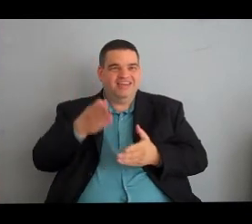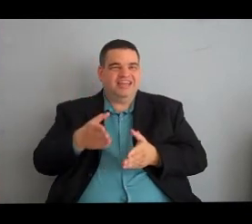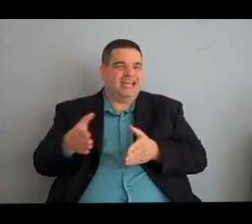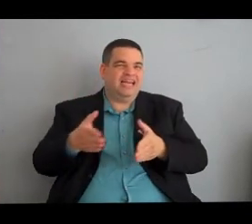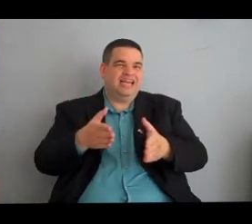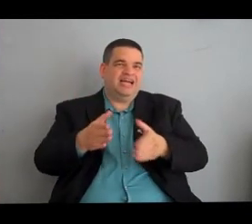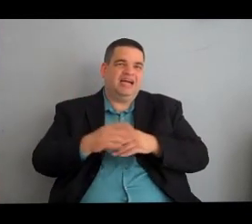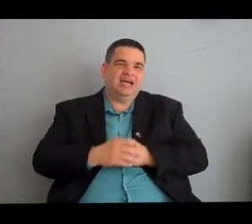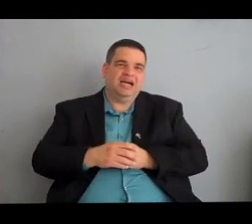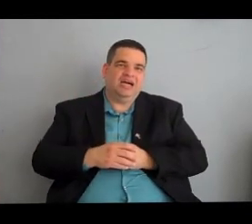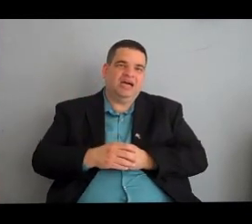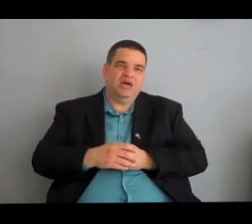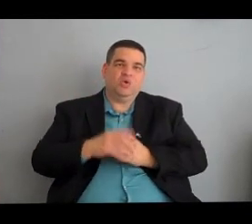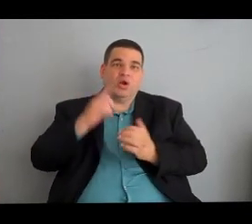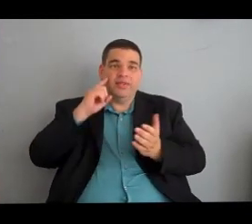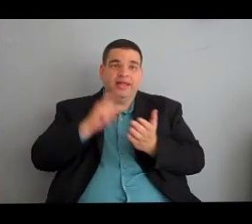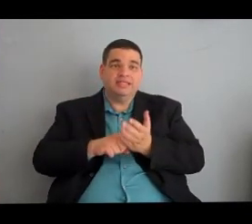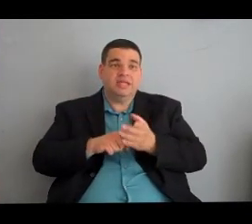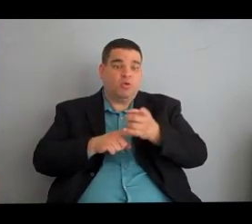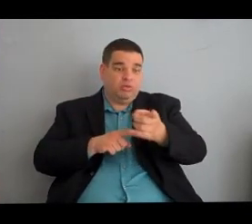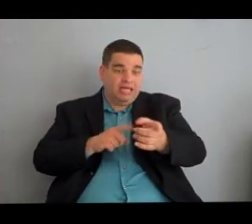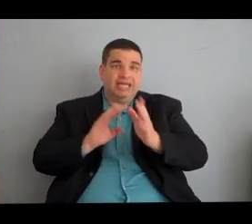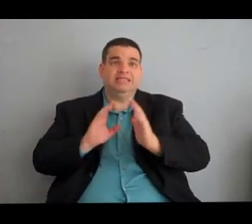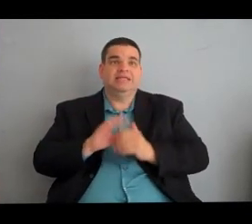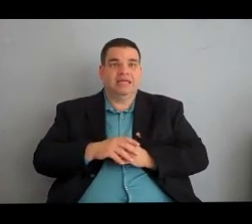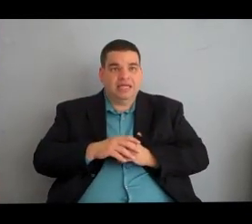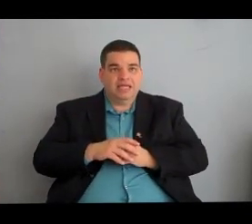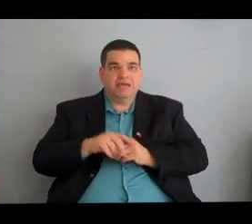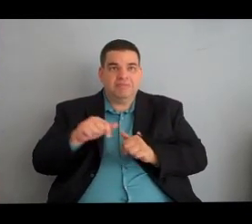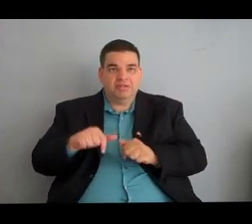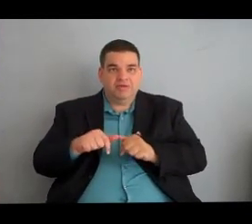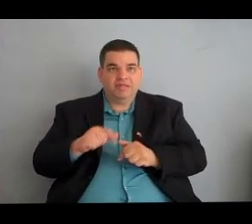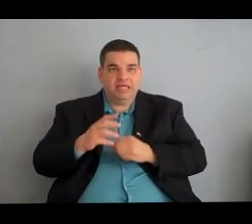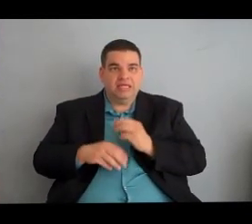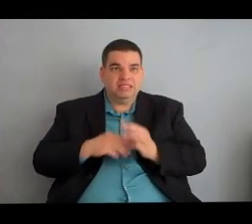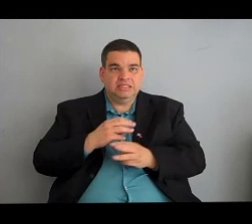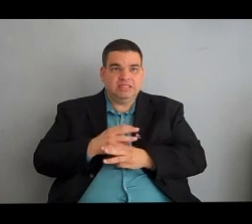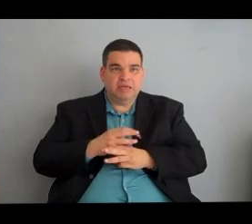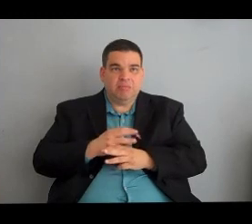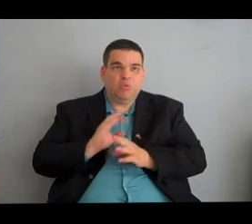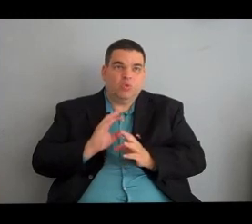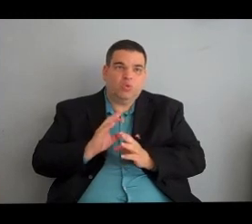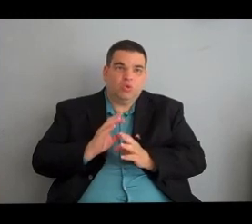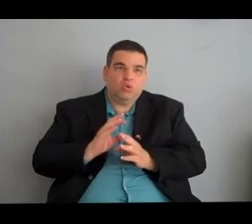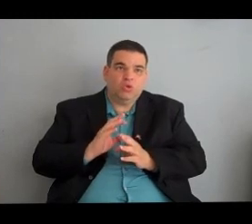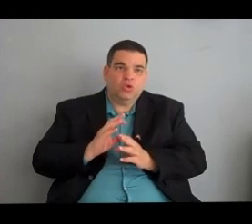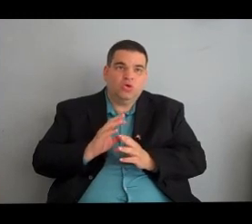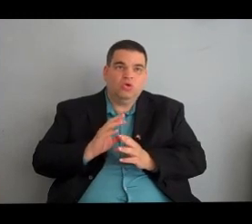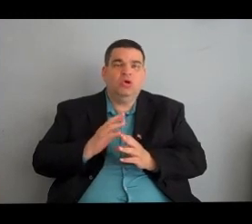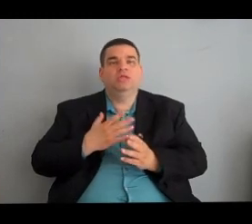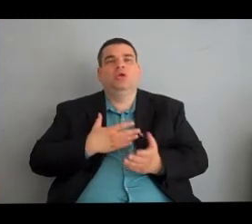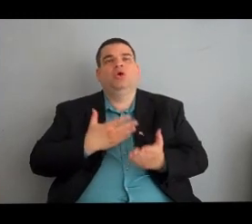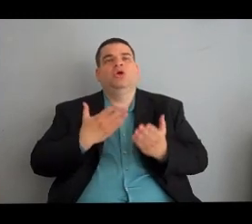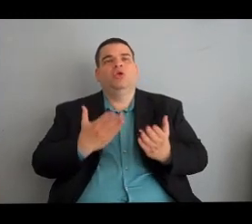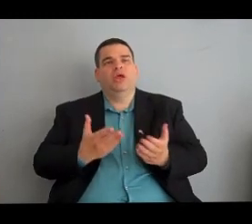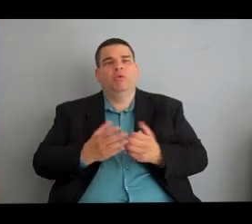el instrumento y que para eso viniste a este mundo. Ajá. Y eso es lo que yo llevo. Como güirero, esto fue